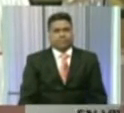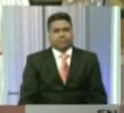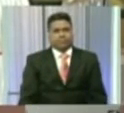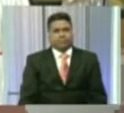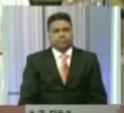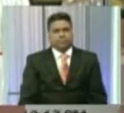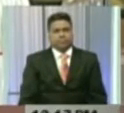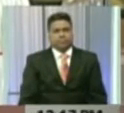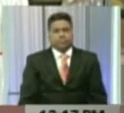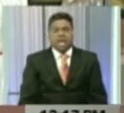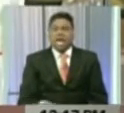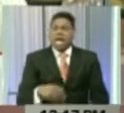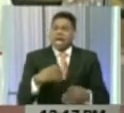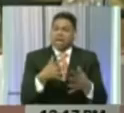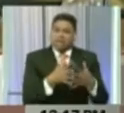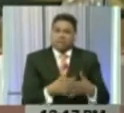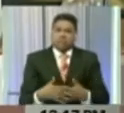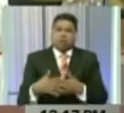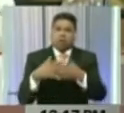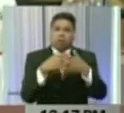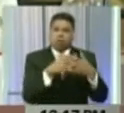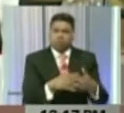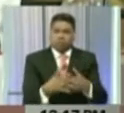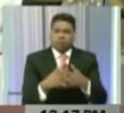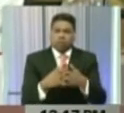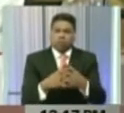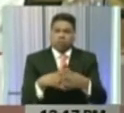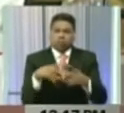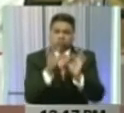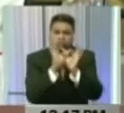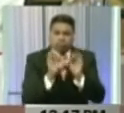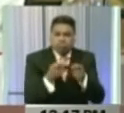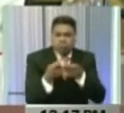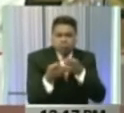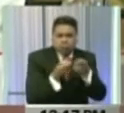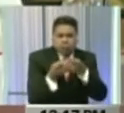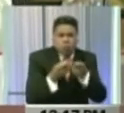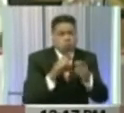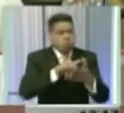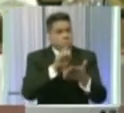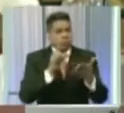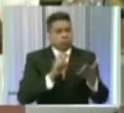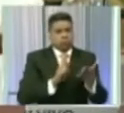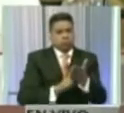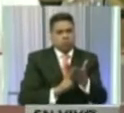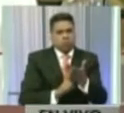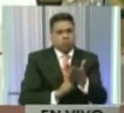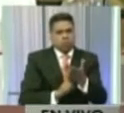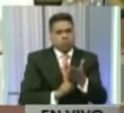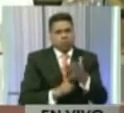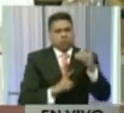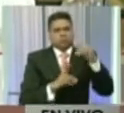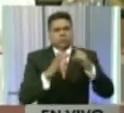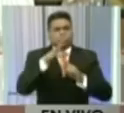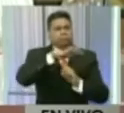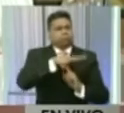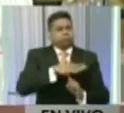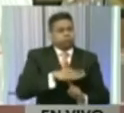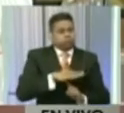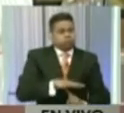que el imperialismo no es otra cosa que los mecanismos de dominación y de sujeción de unos pueblos sobre